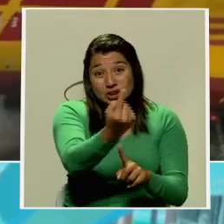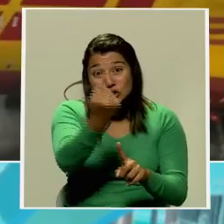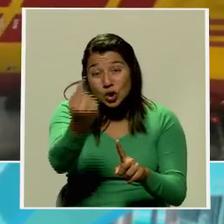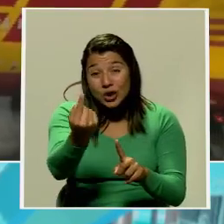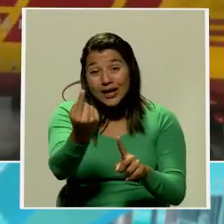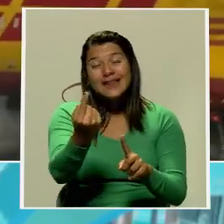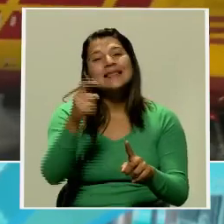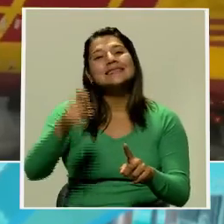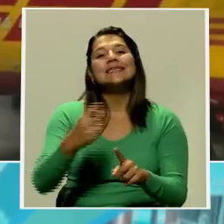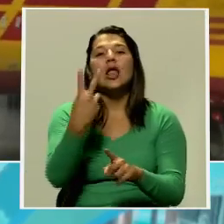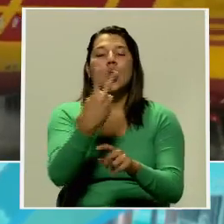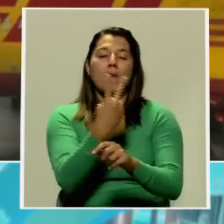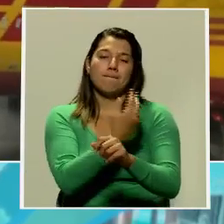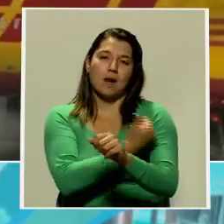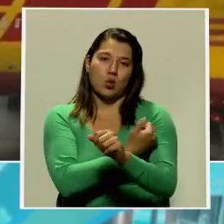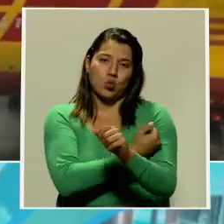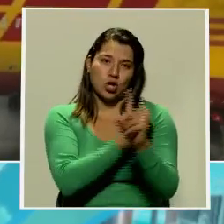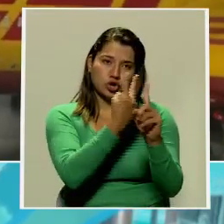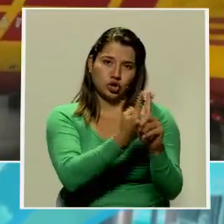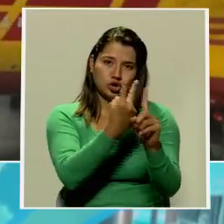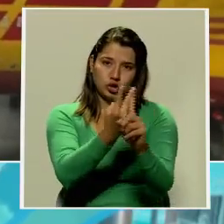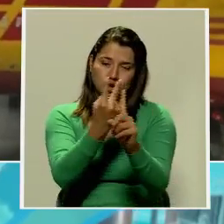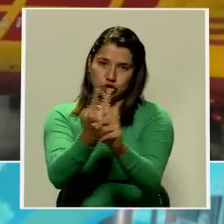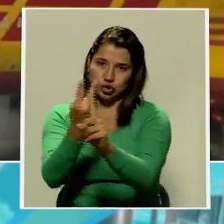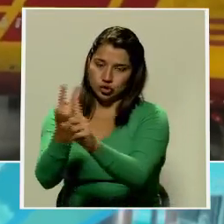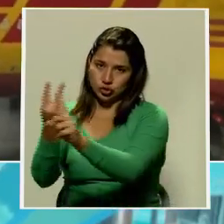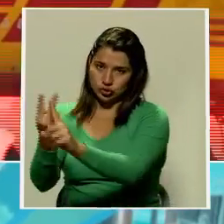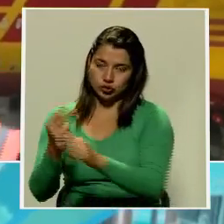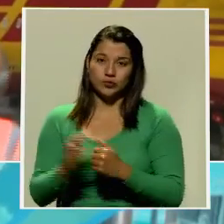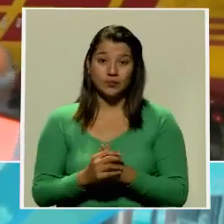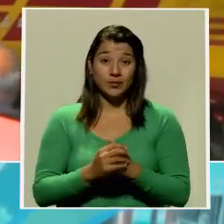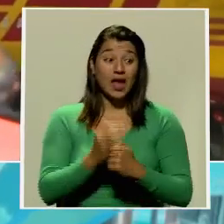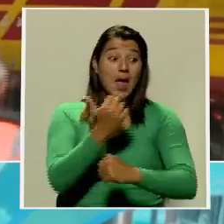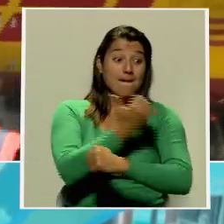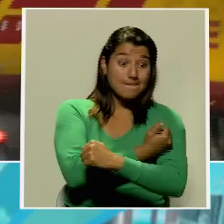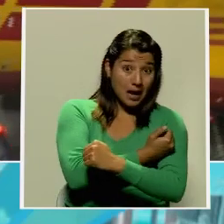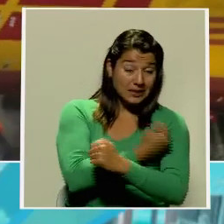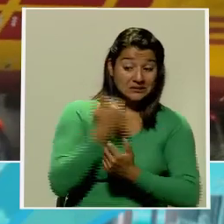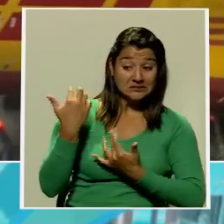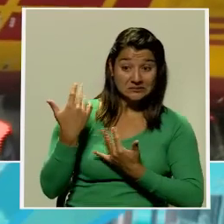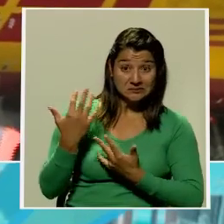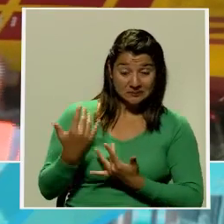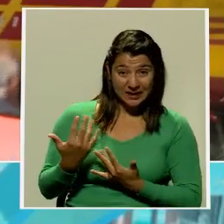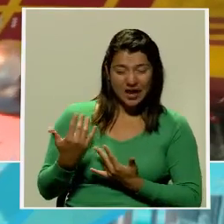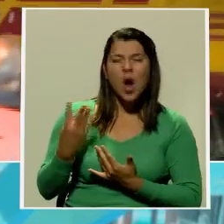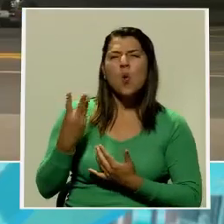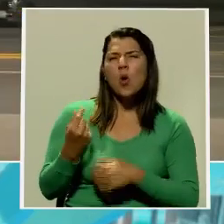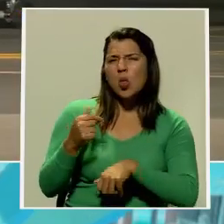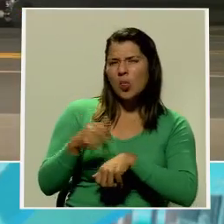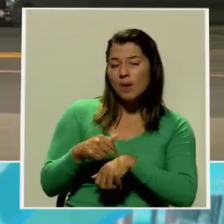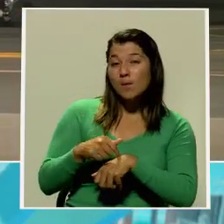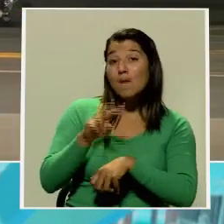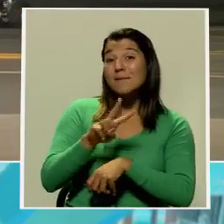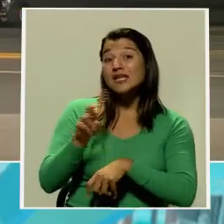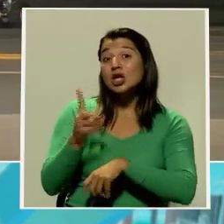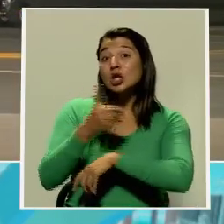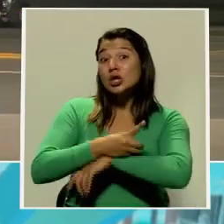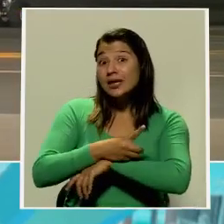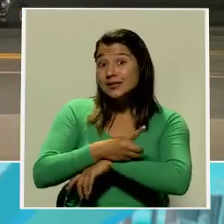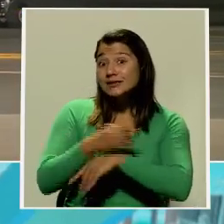cada persona y cada dosis aplicada por una separación entre sí de un lapso de 21 días.